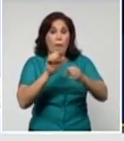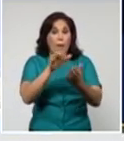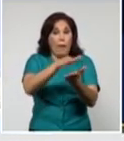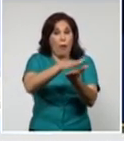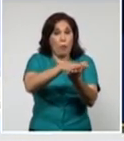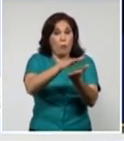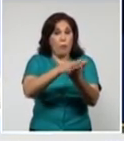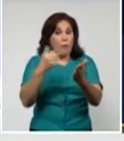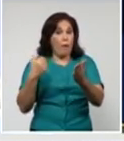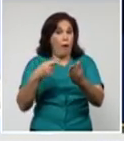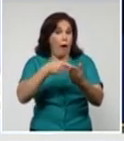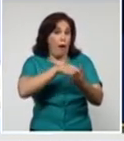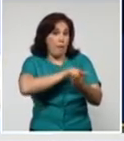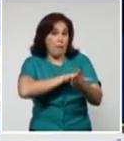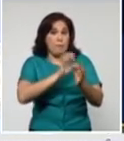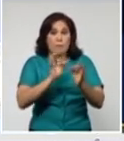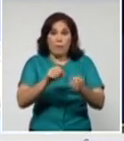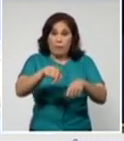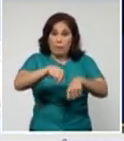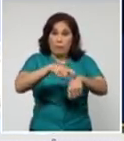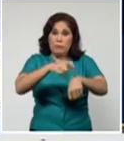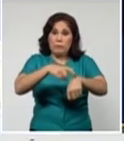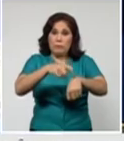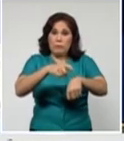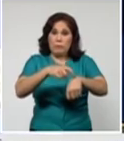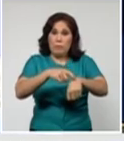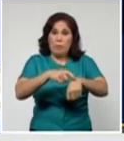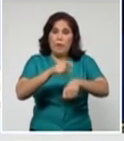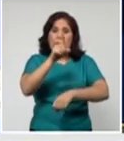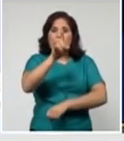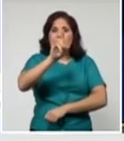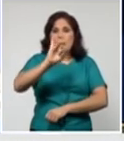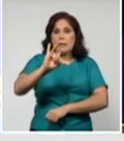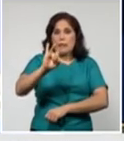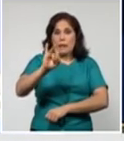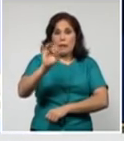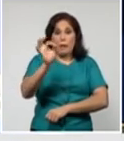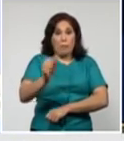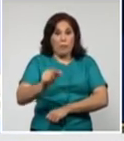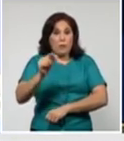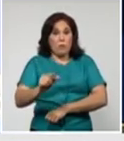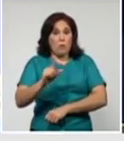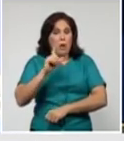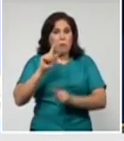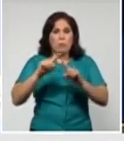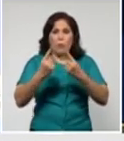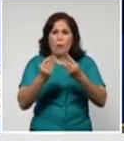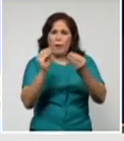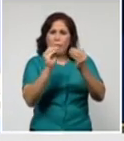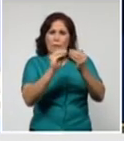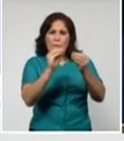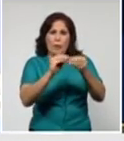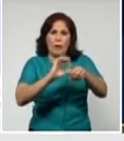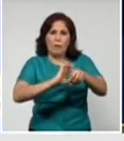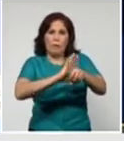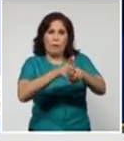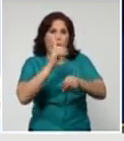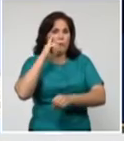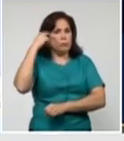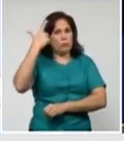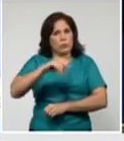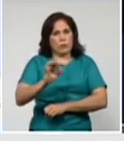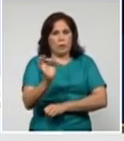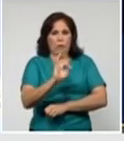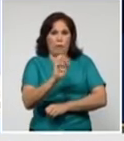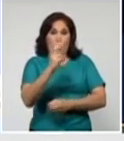ayer, pues en estos momentos tenemos 17 que todavía no se ha podido precisar en los últimos